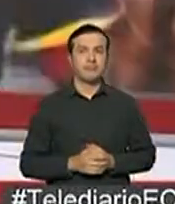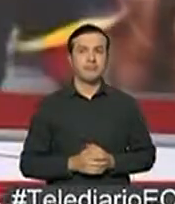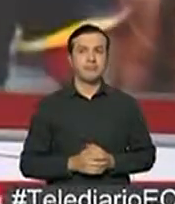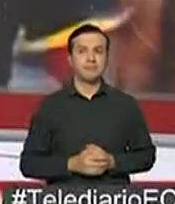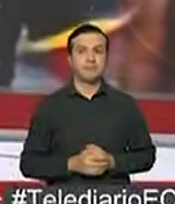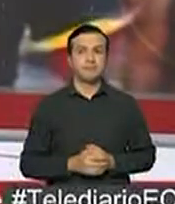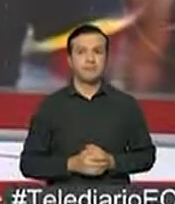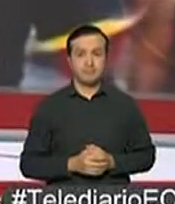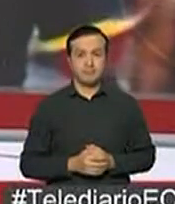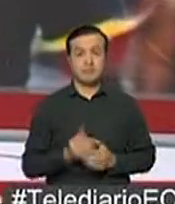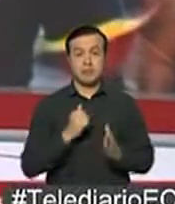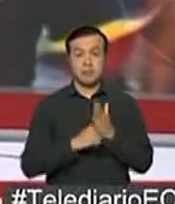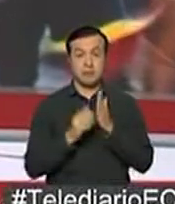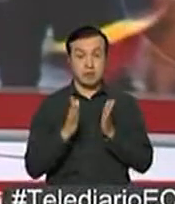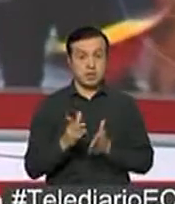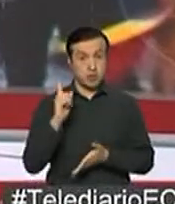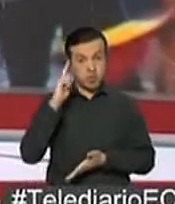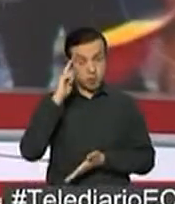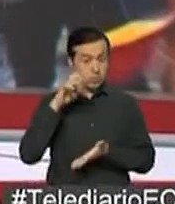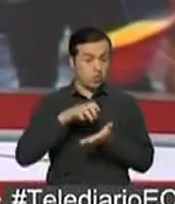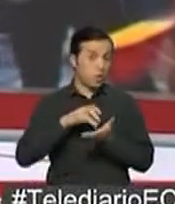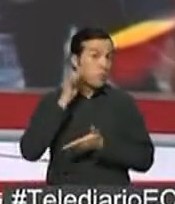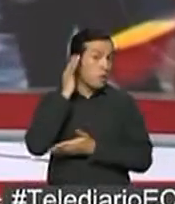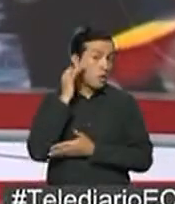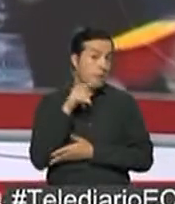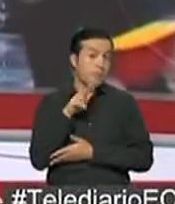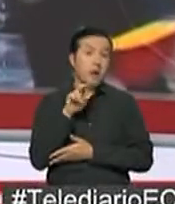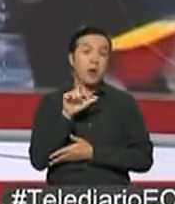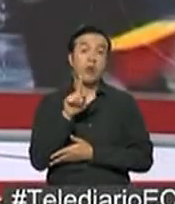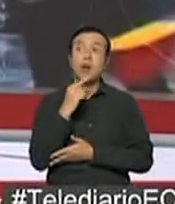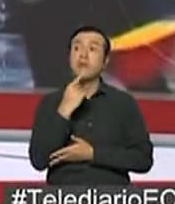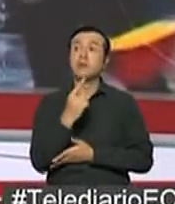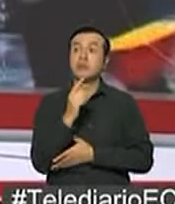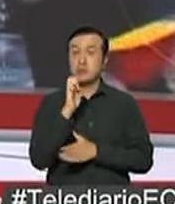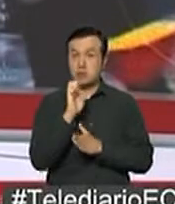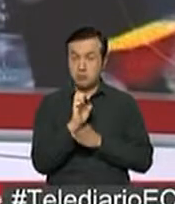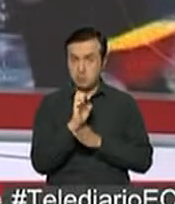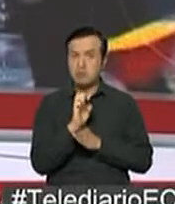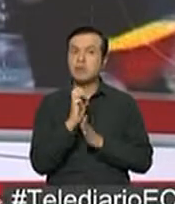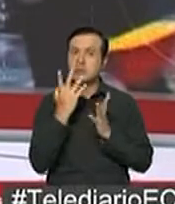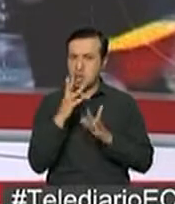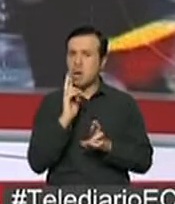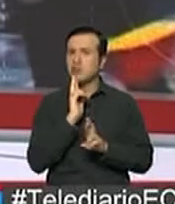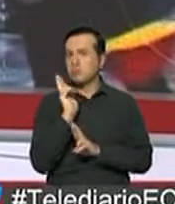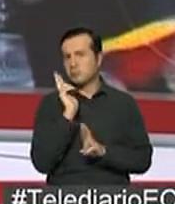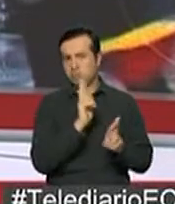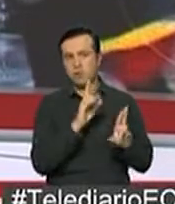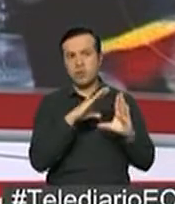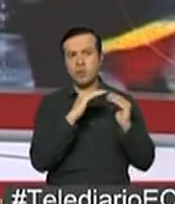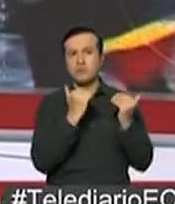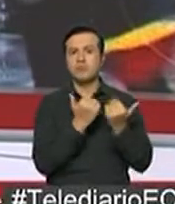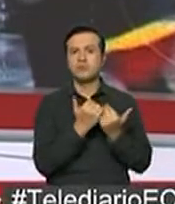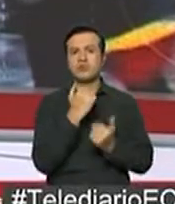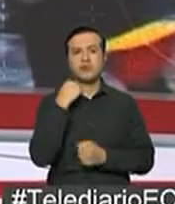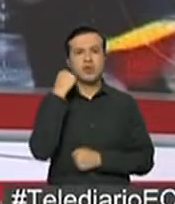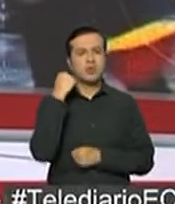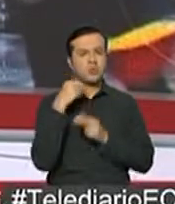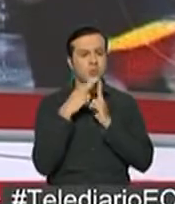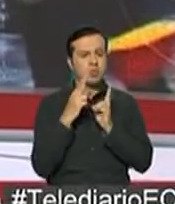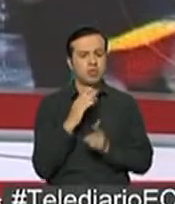la ministra de gobierno maría paula romo confirmó que el ecuador respondió al informe de la comisión interamericana de derechos humanos